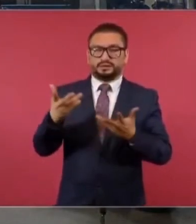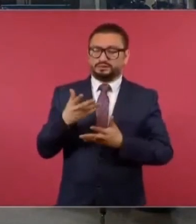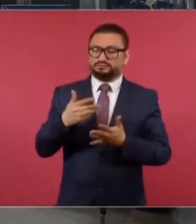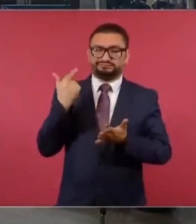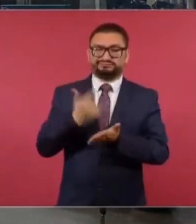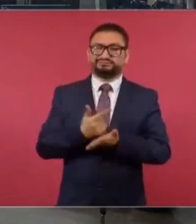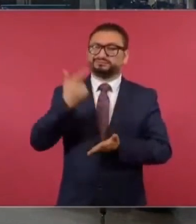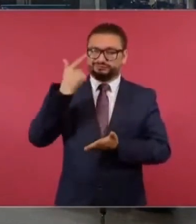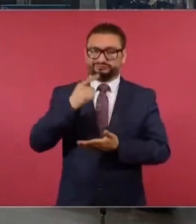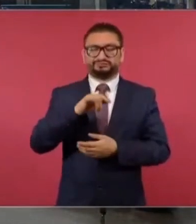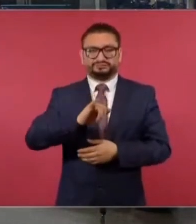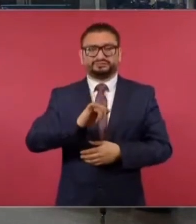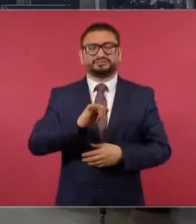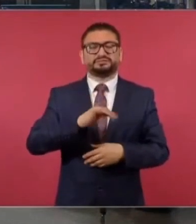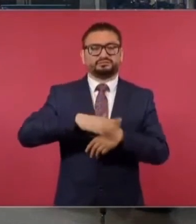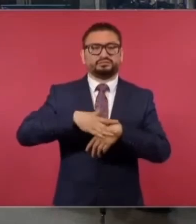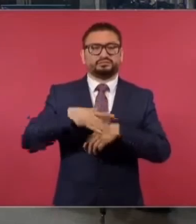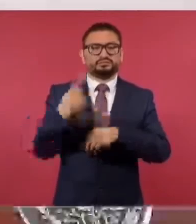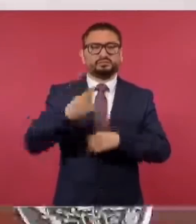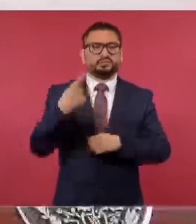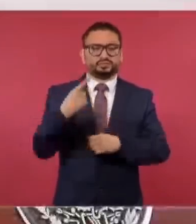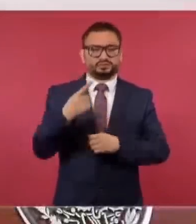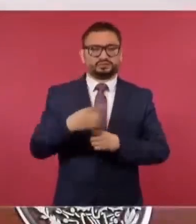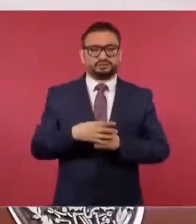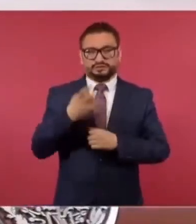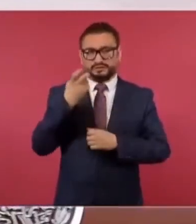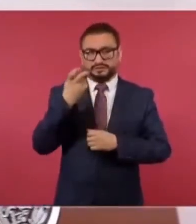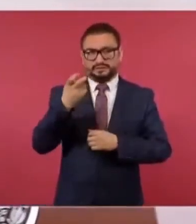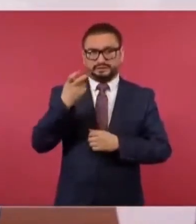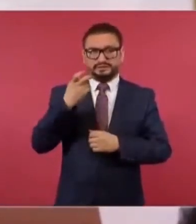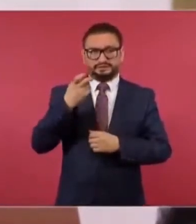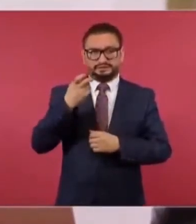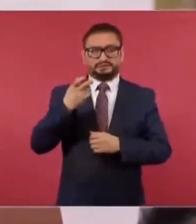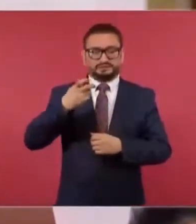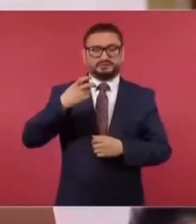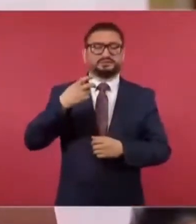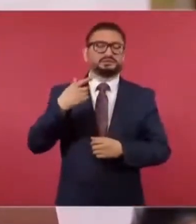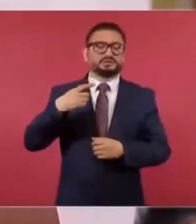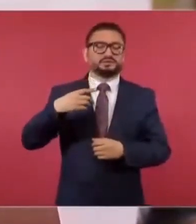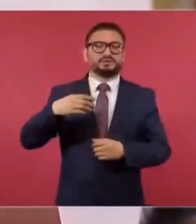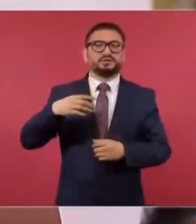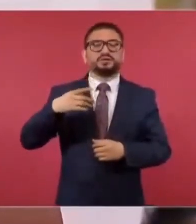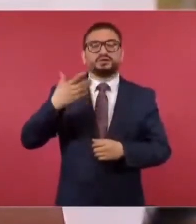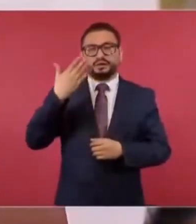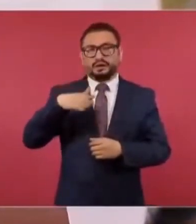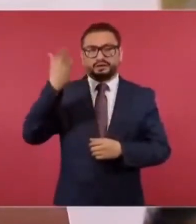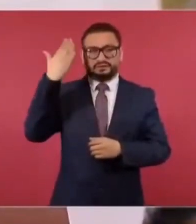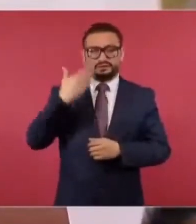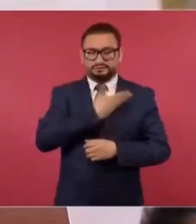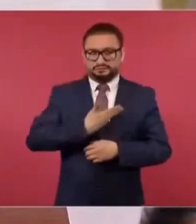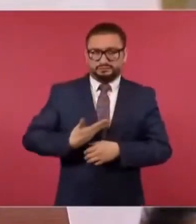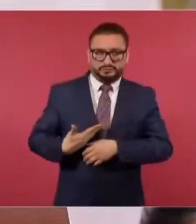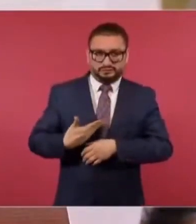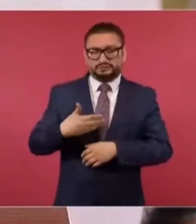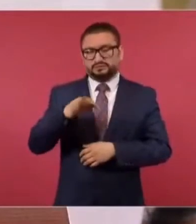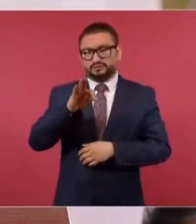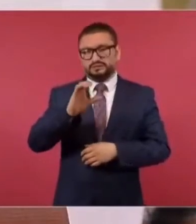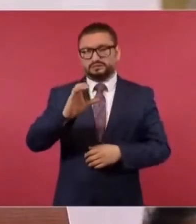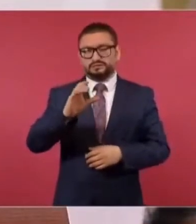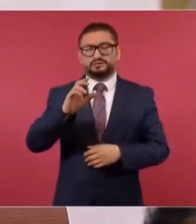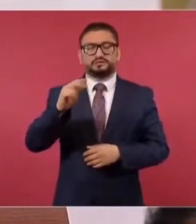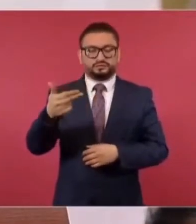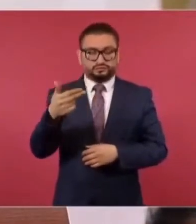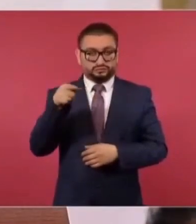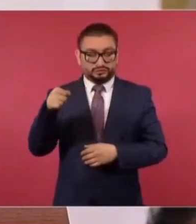porque en ese gobierno, encabezado por Felipe Calderón,